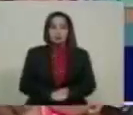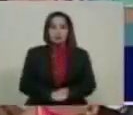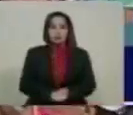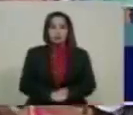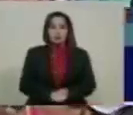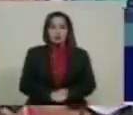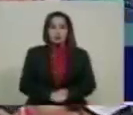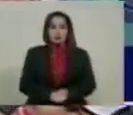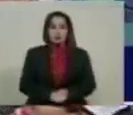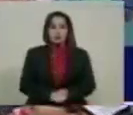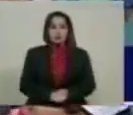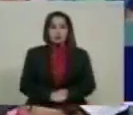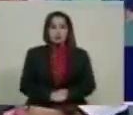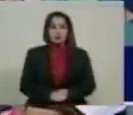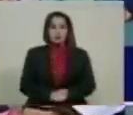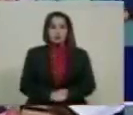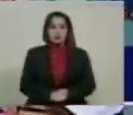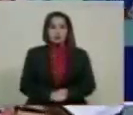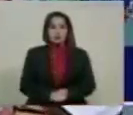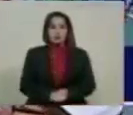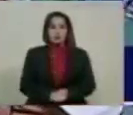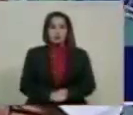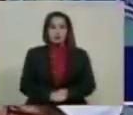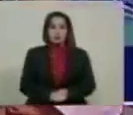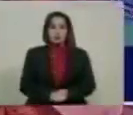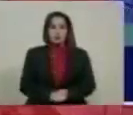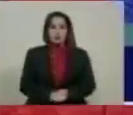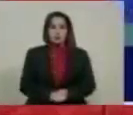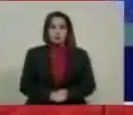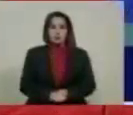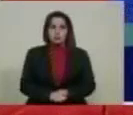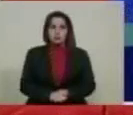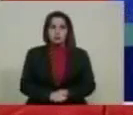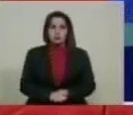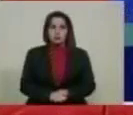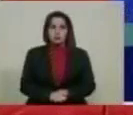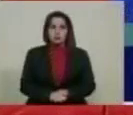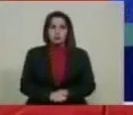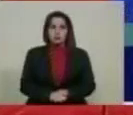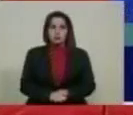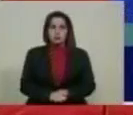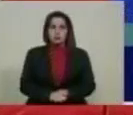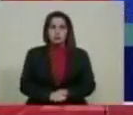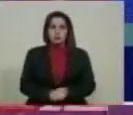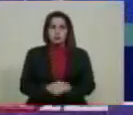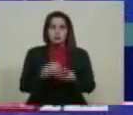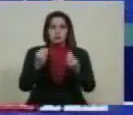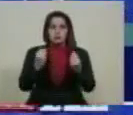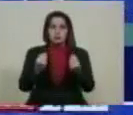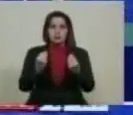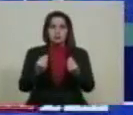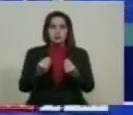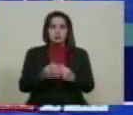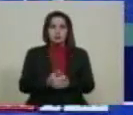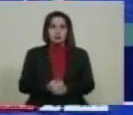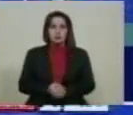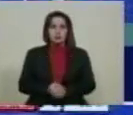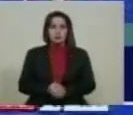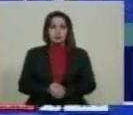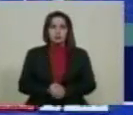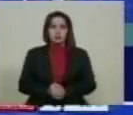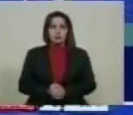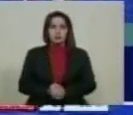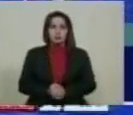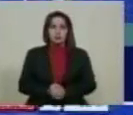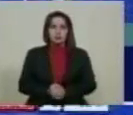Robexa que la juventud me autorizaba a hablar hasta con el diablo. Y yo estoy listo para hablar con quien sea, con